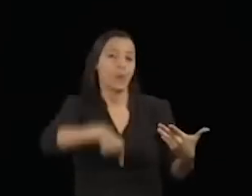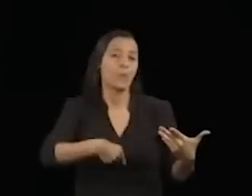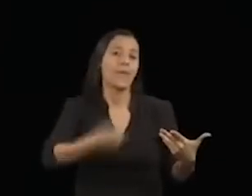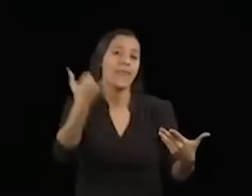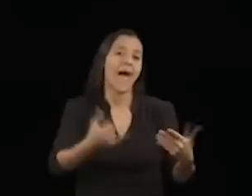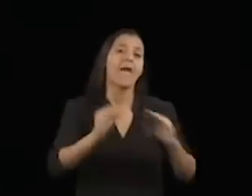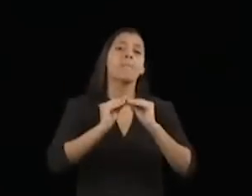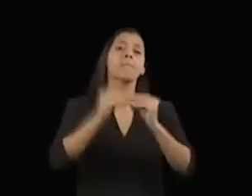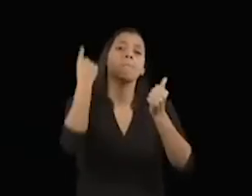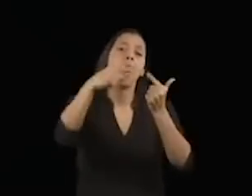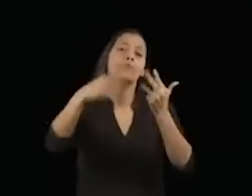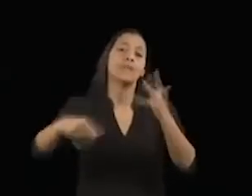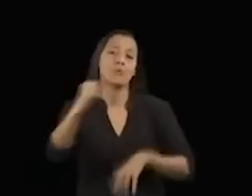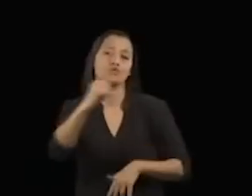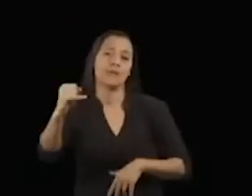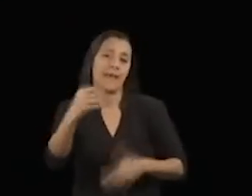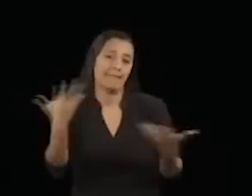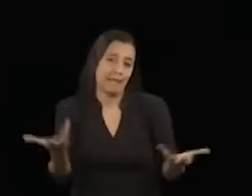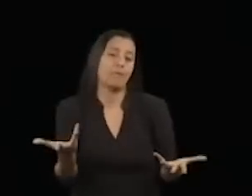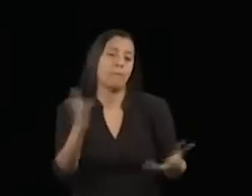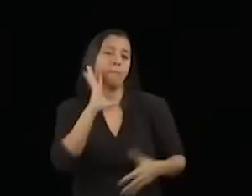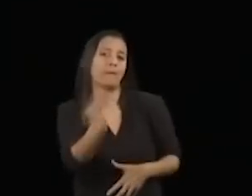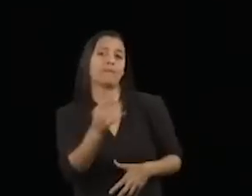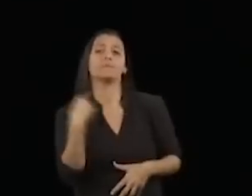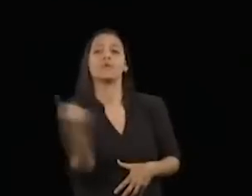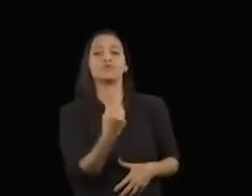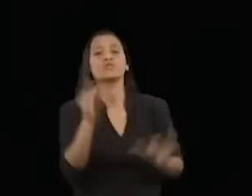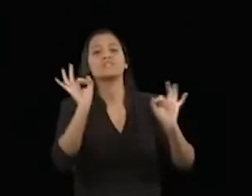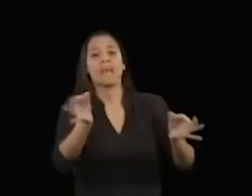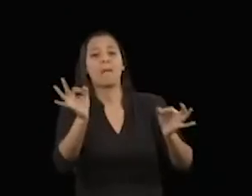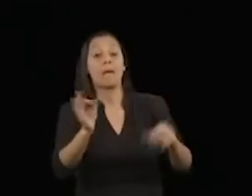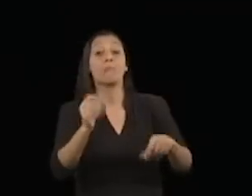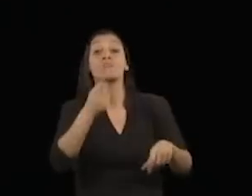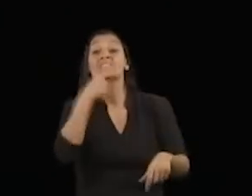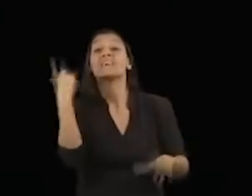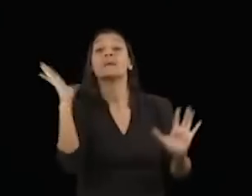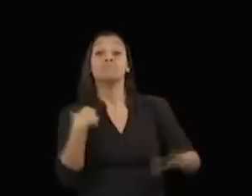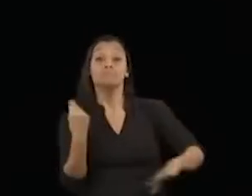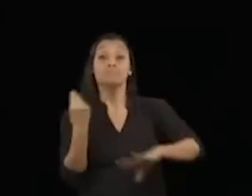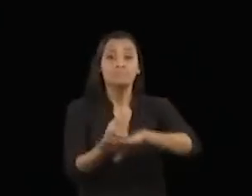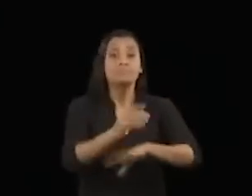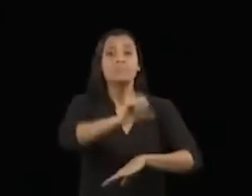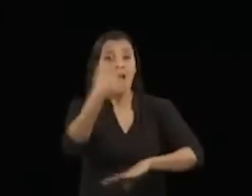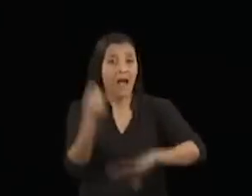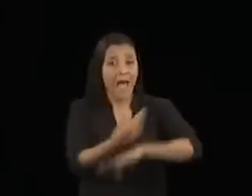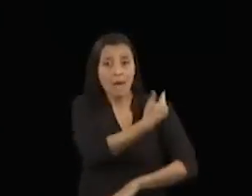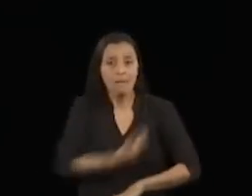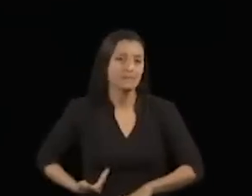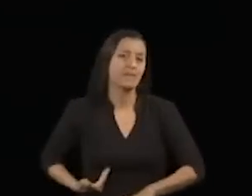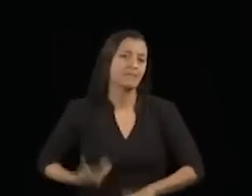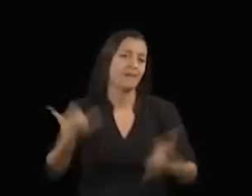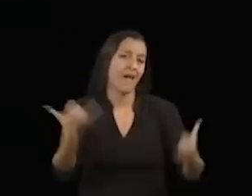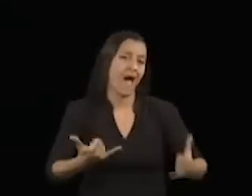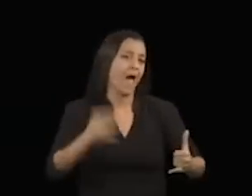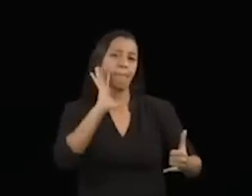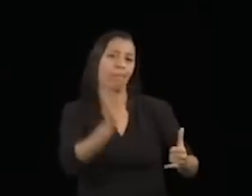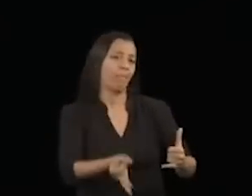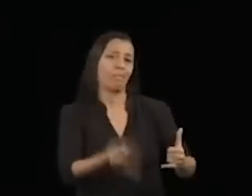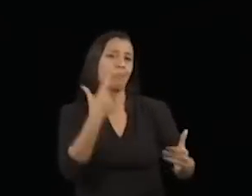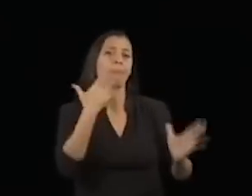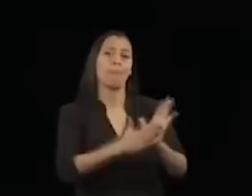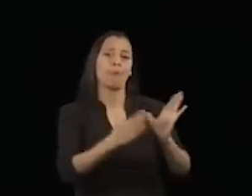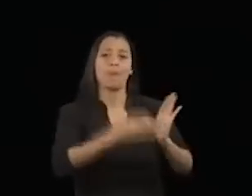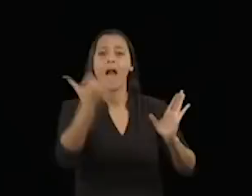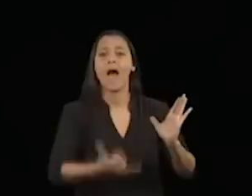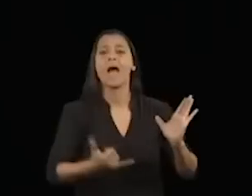que, con lo cual teníamos claro que si llegábamos iba a ser en una situación muy complicada. Al mismo